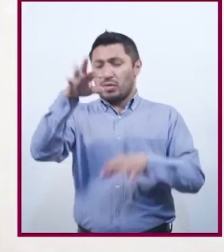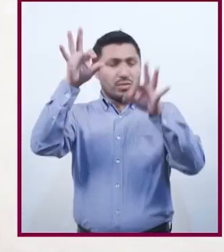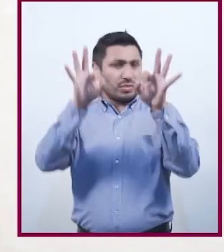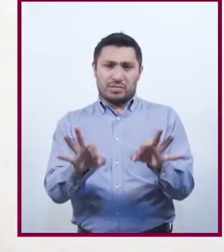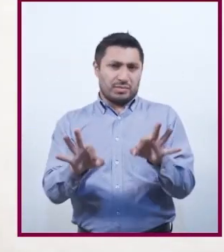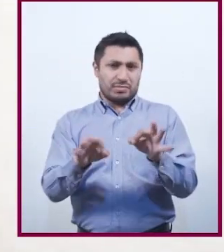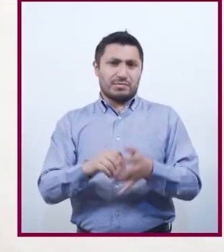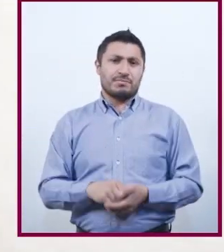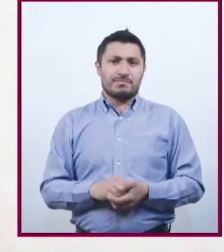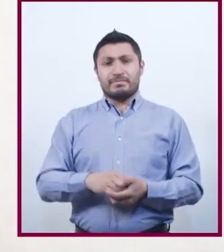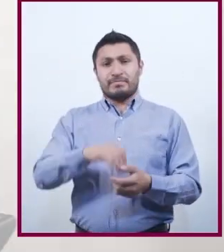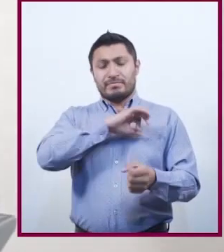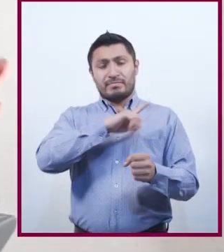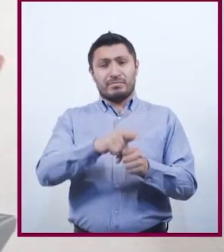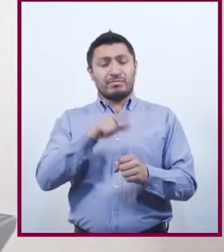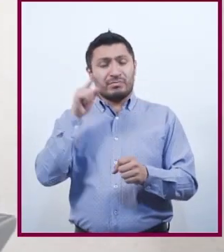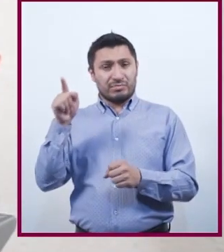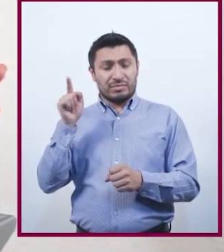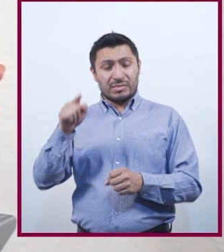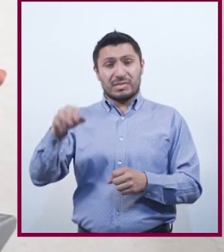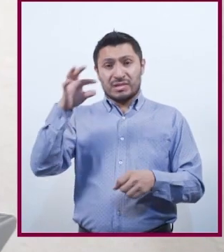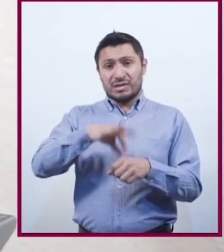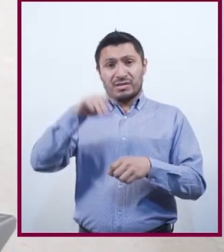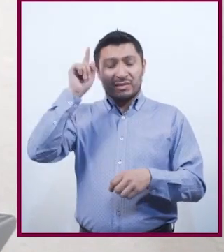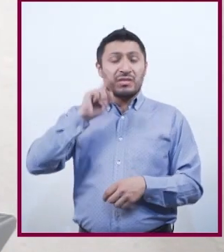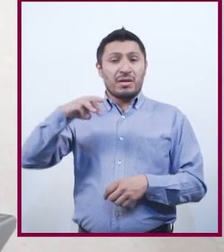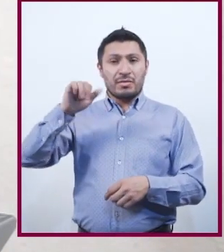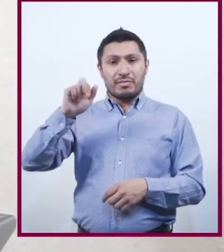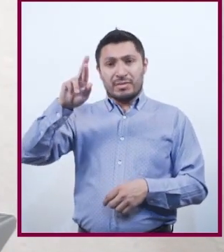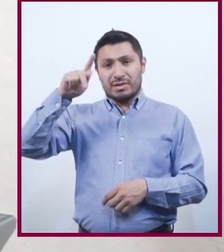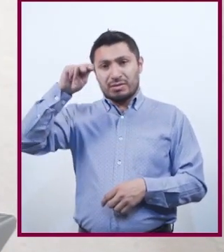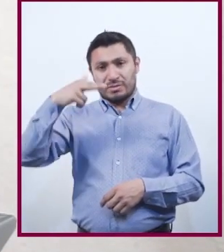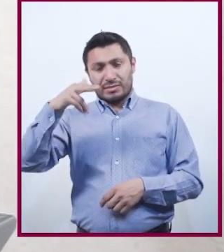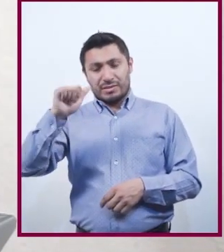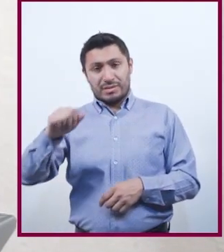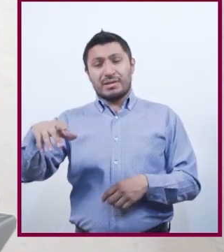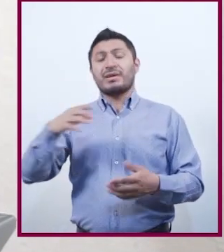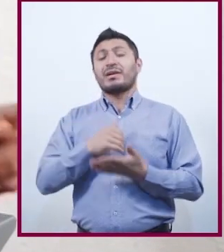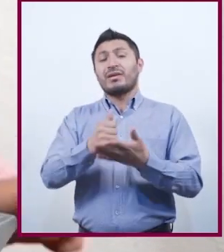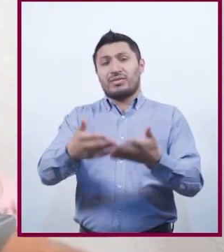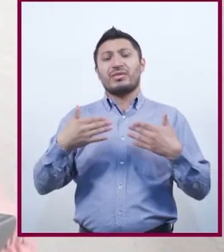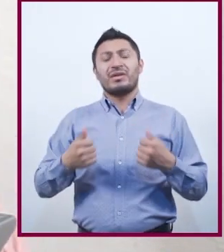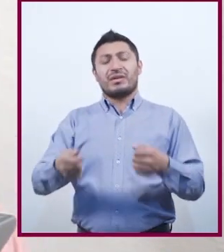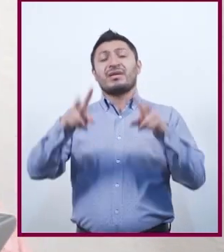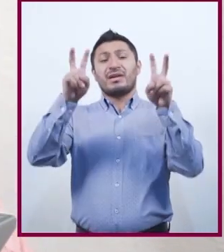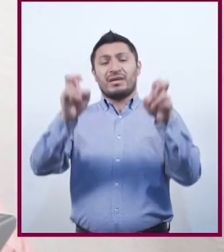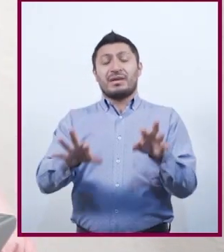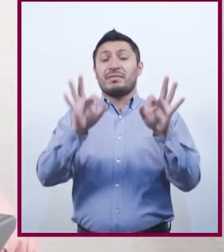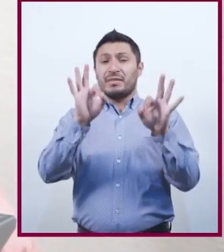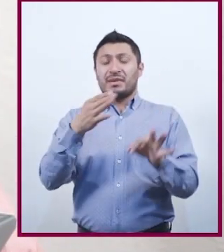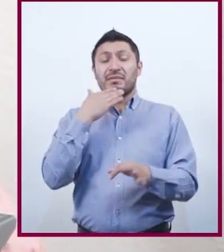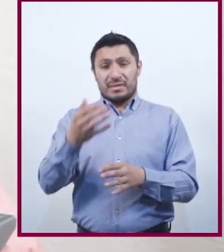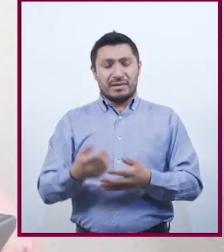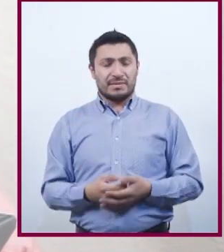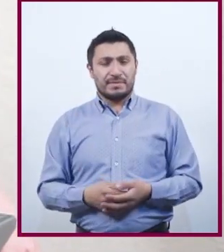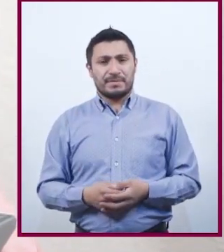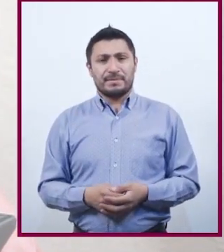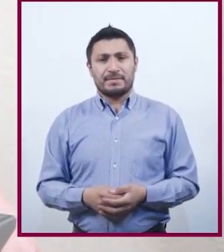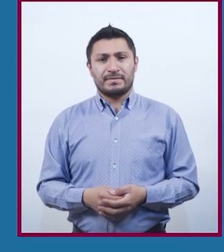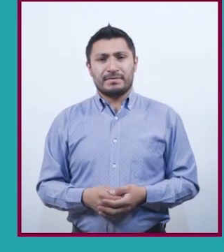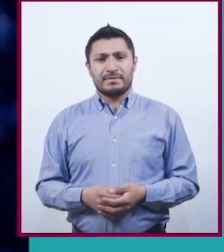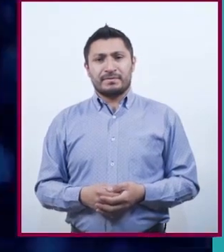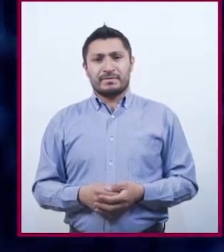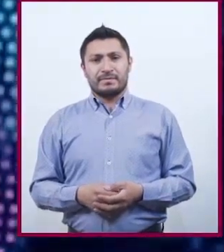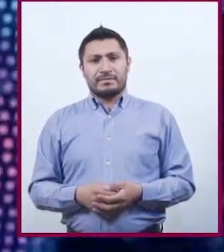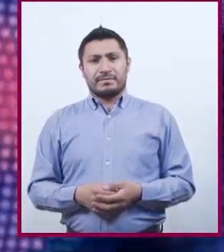nombre, pero no de manera oficial. La especialista en Medio Oriente, la doctora Marta Tawil, nos ayudará a comprender mejor este tema tan importante.